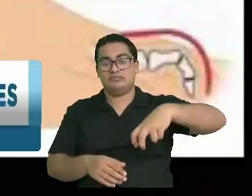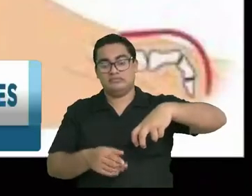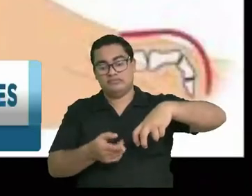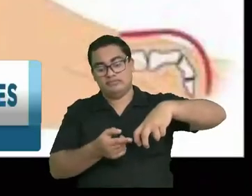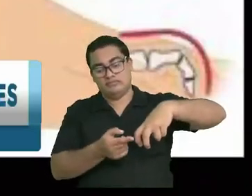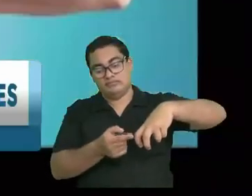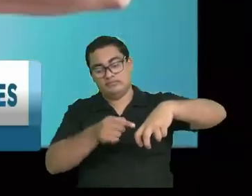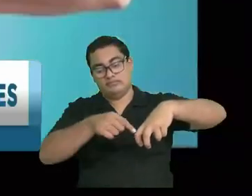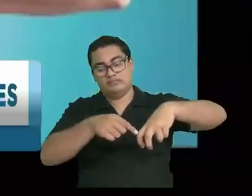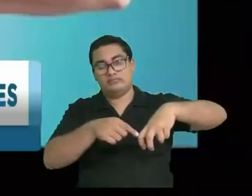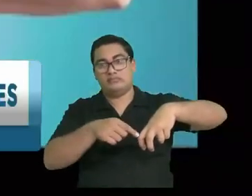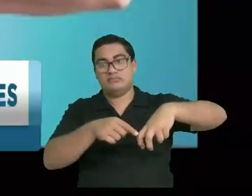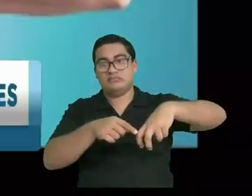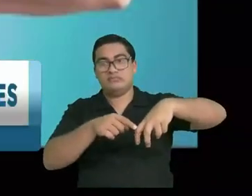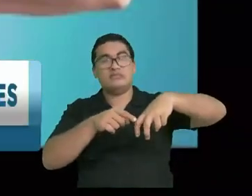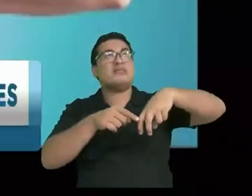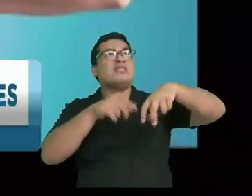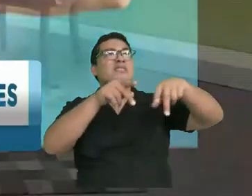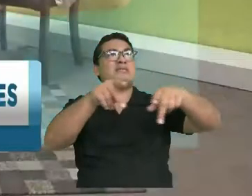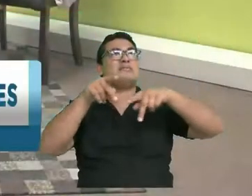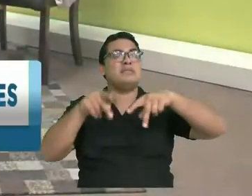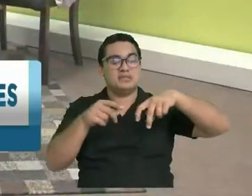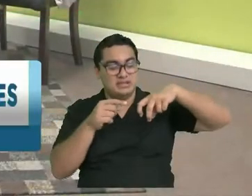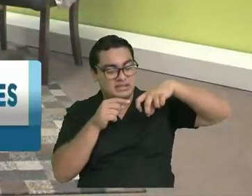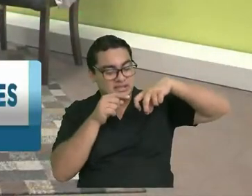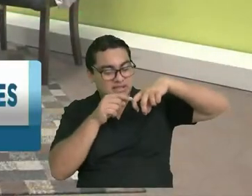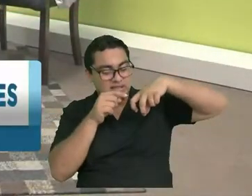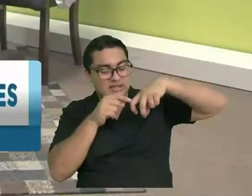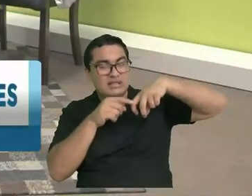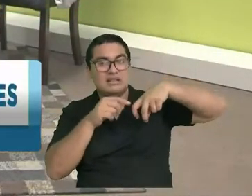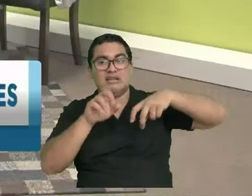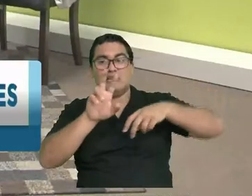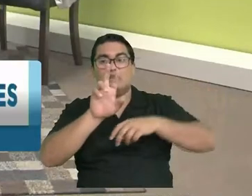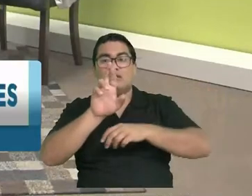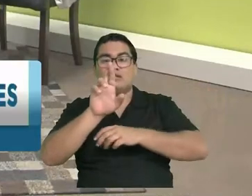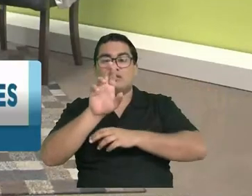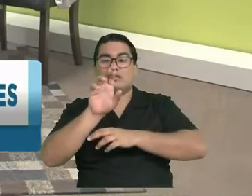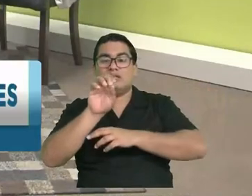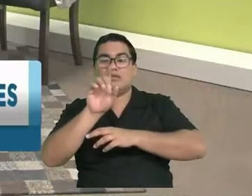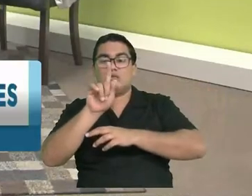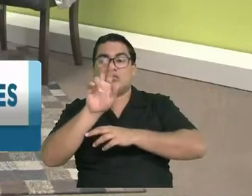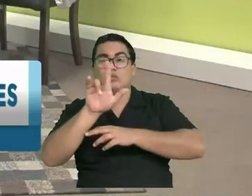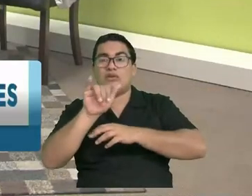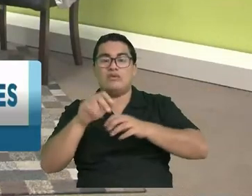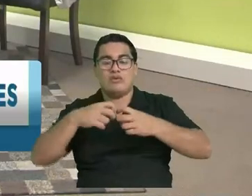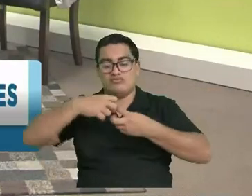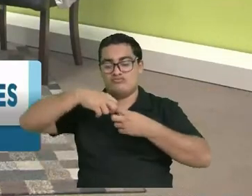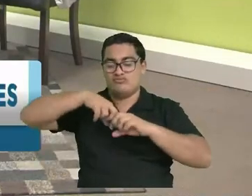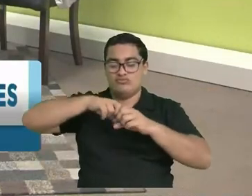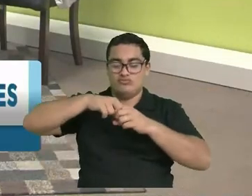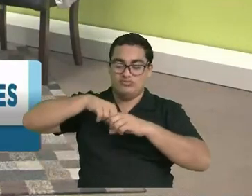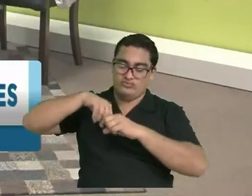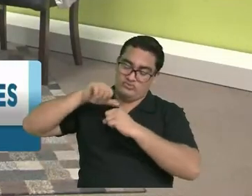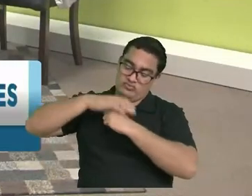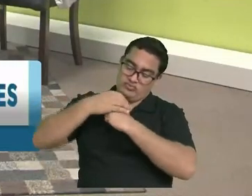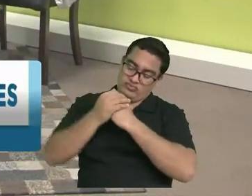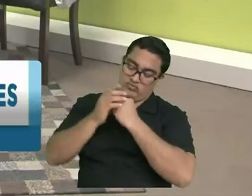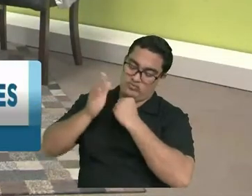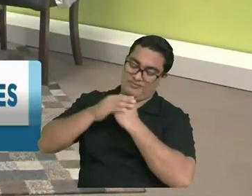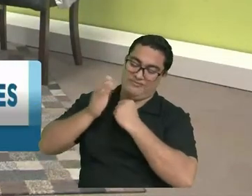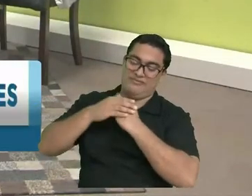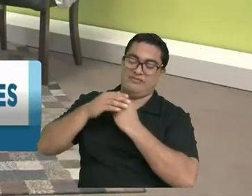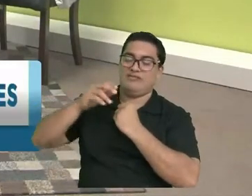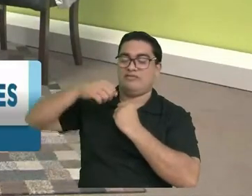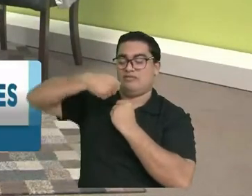rótula. Este huesito que todo el mundo se mira, que le llaman patela. Entonces, aquí cae el peso. El